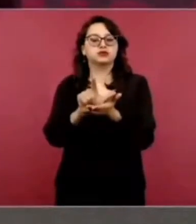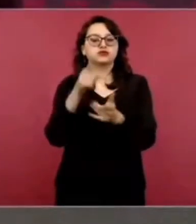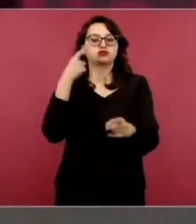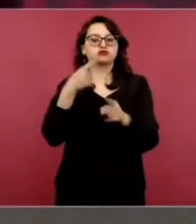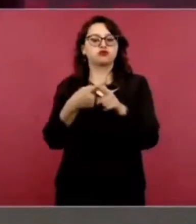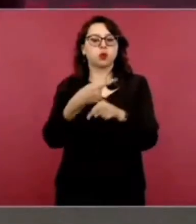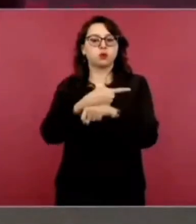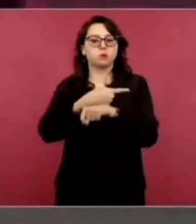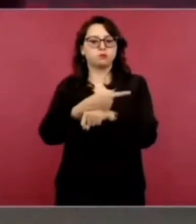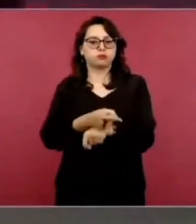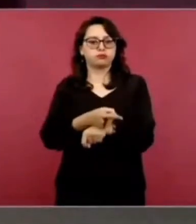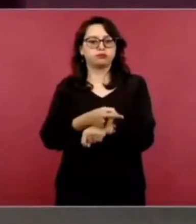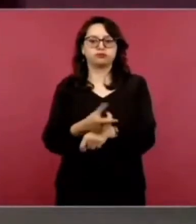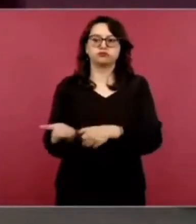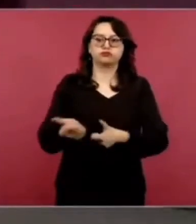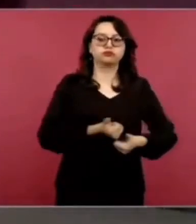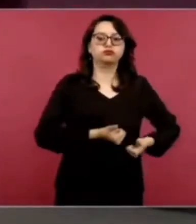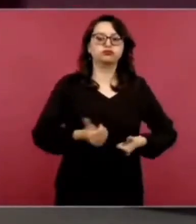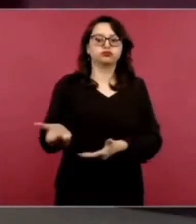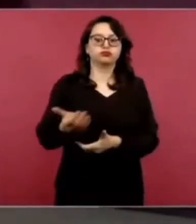para iniciar,